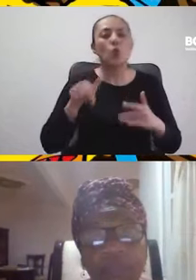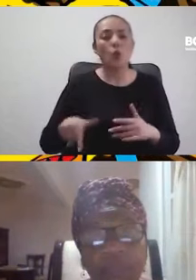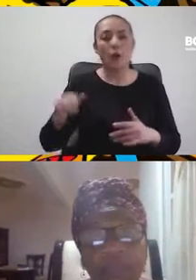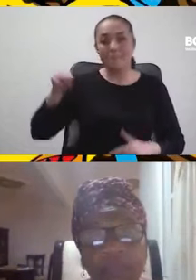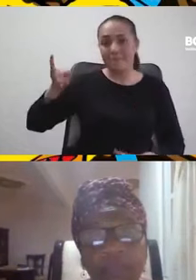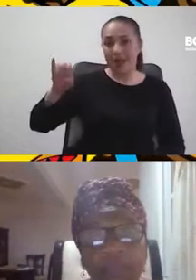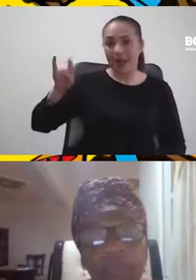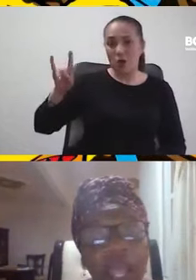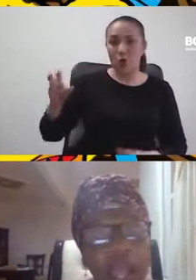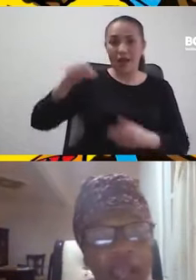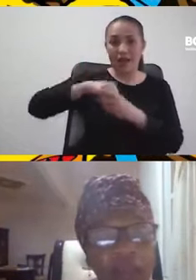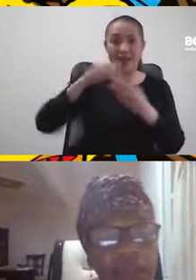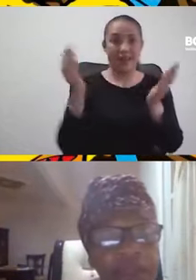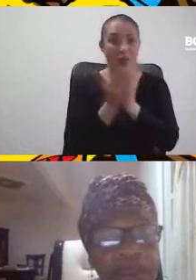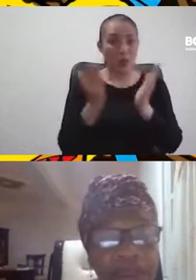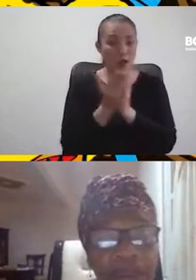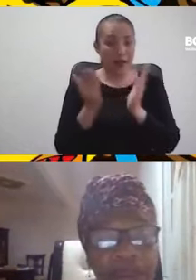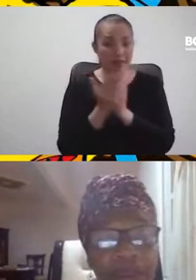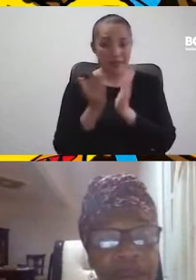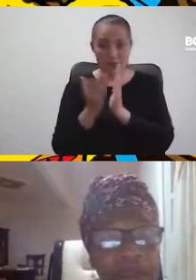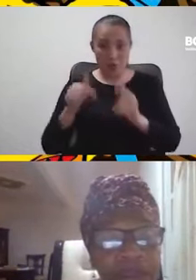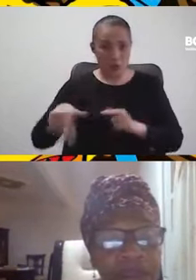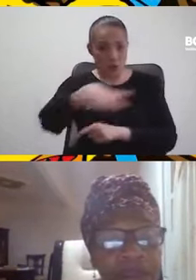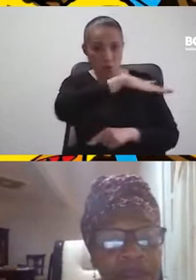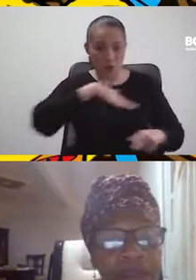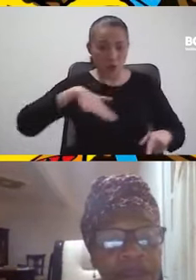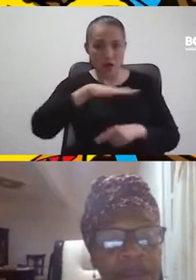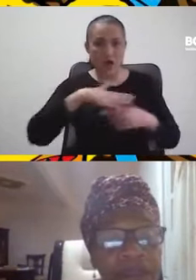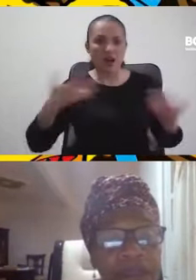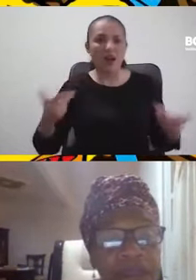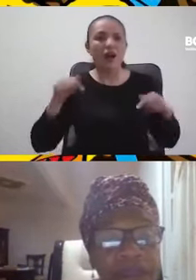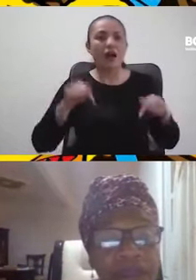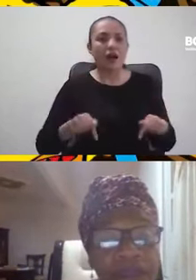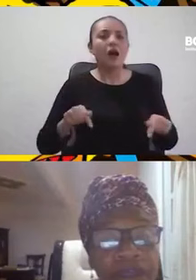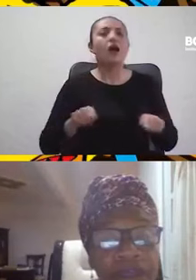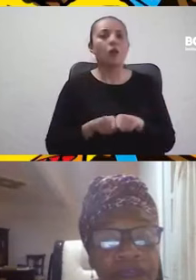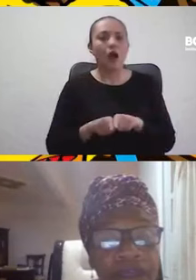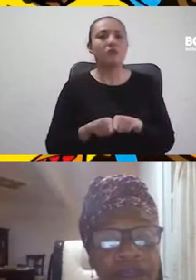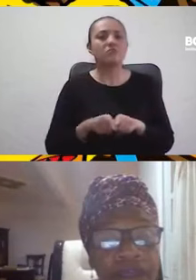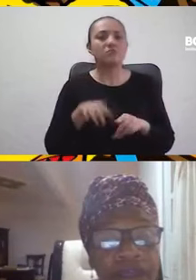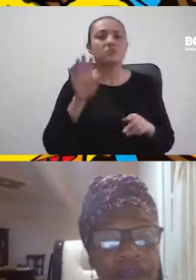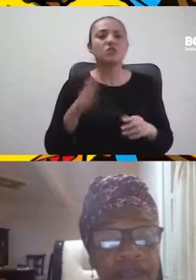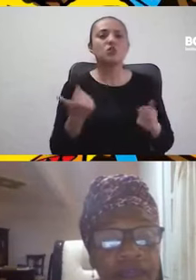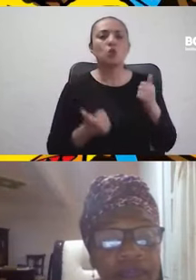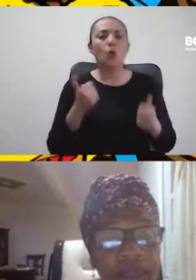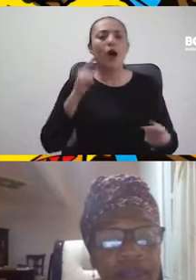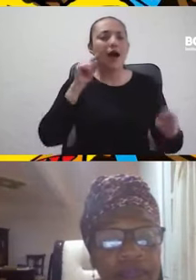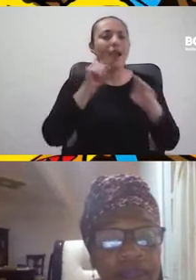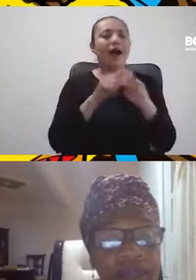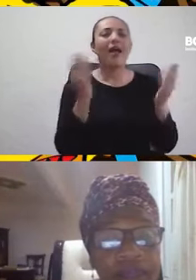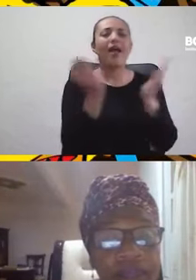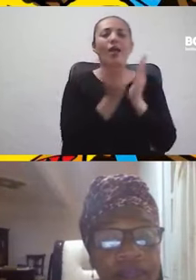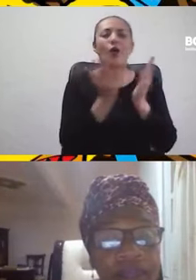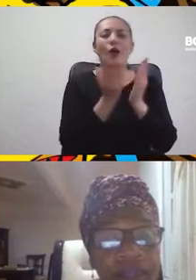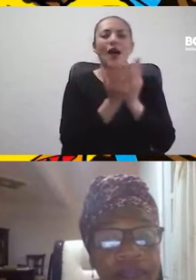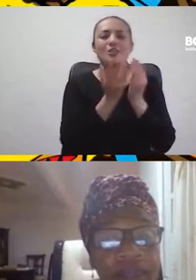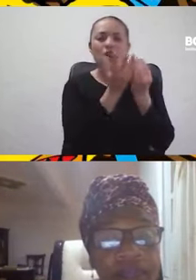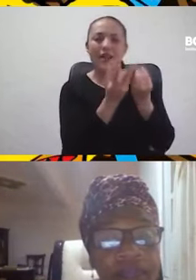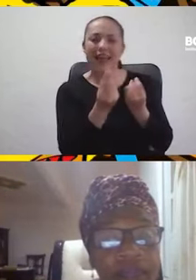Reja? Pone la etnoeducación como ese gran